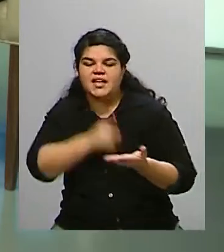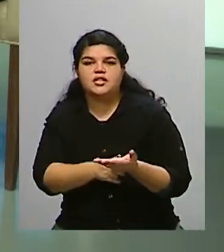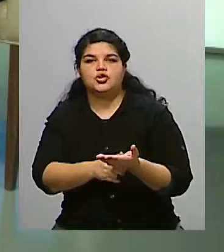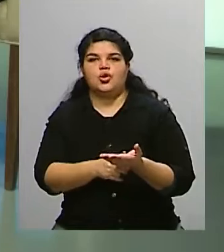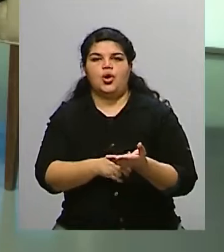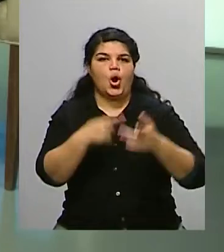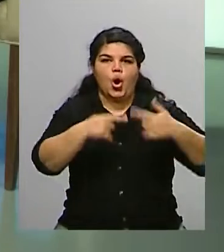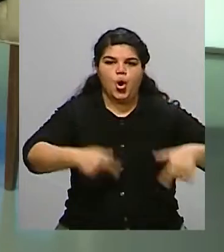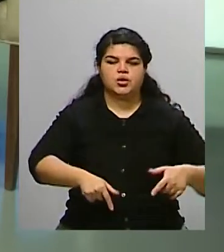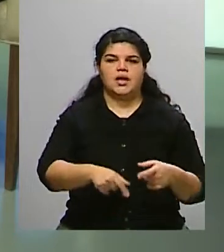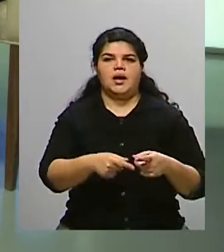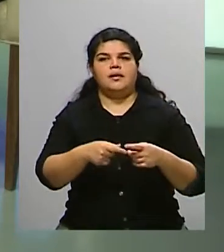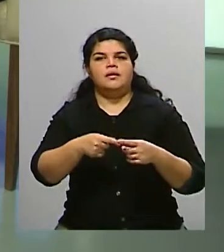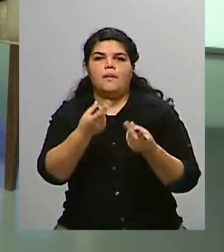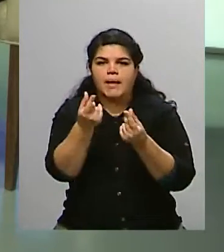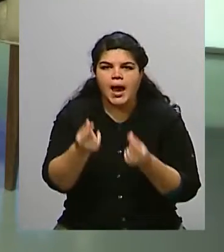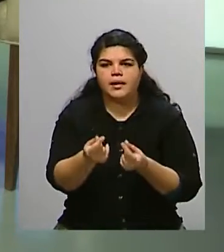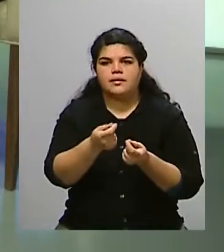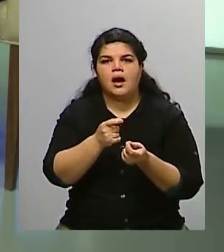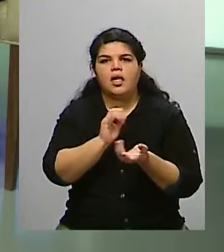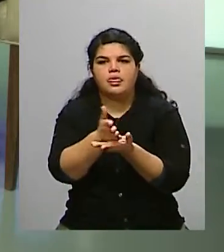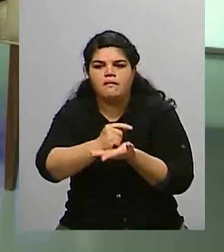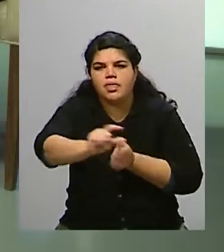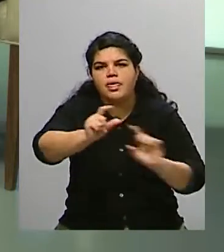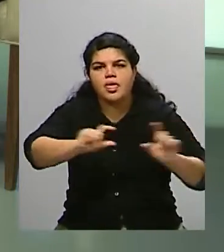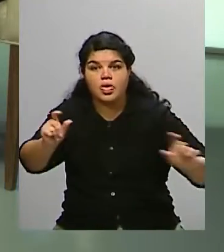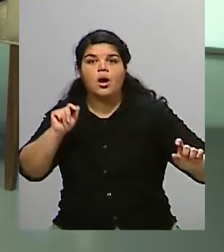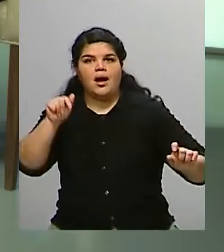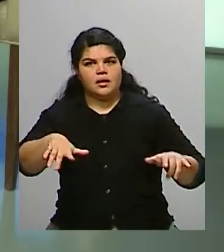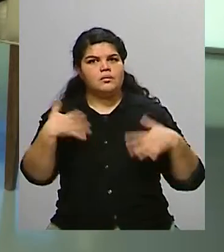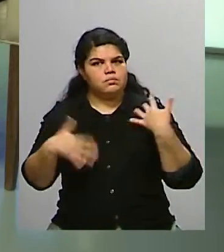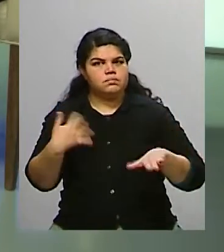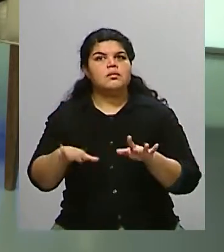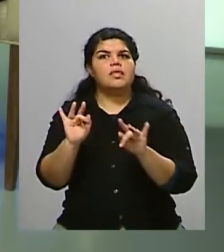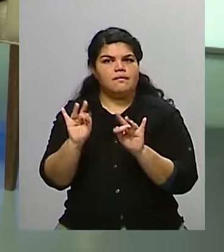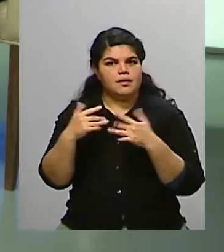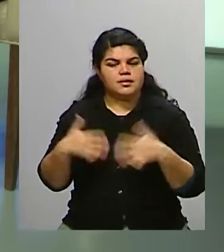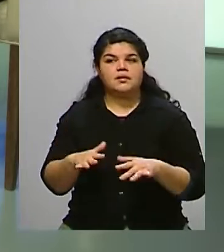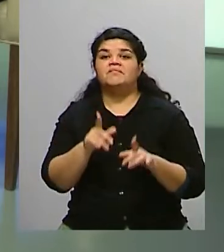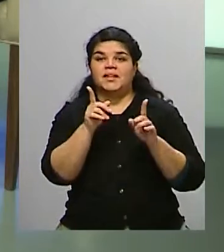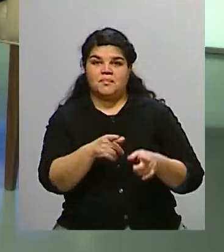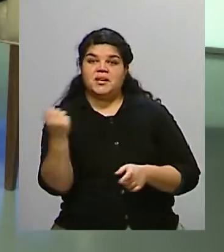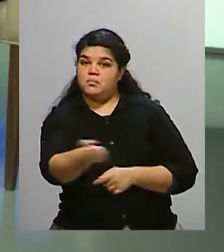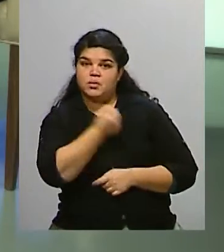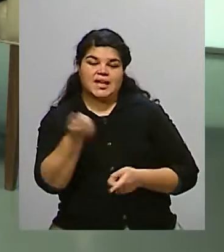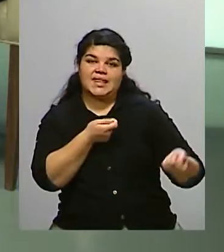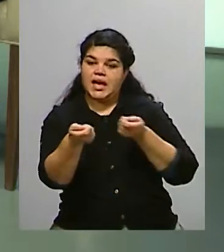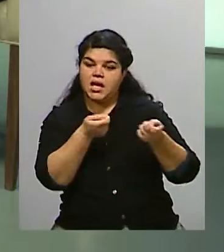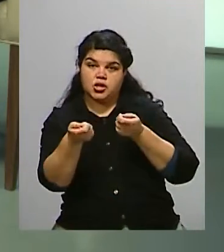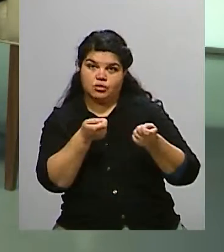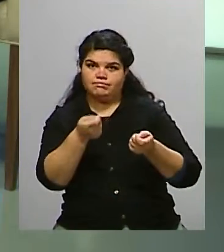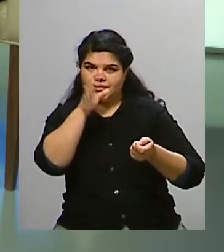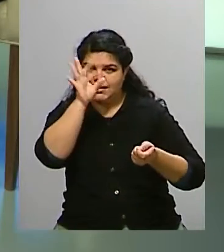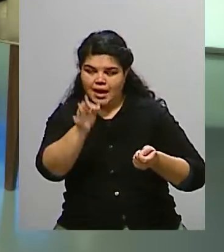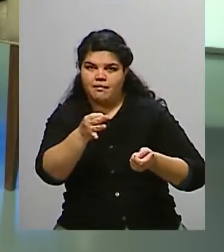gente, sufrimiento, dolor y todo ese tipo de cosas. Por eso es tan complejo. Por eso es muy complejo y por eso es importante la gestión. Exactamente. Queda bien claro. Bueno,